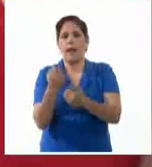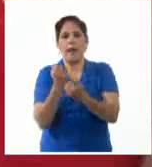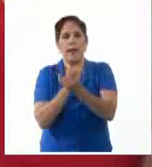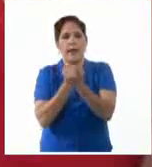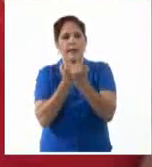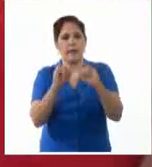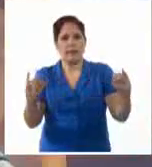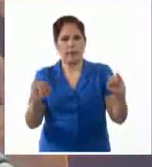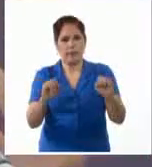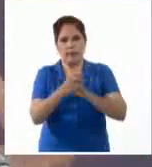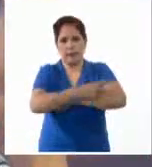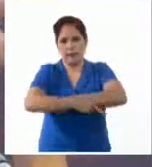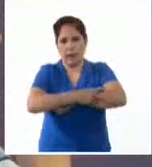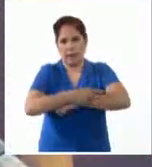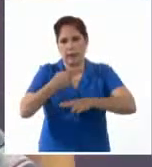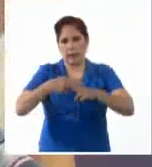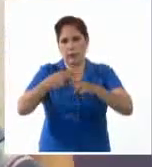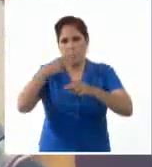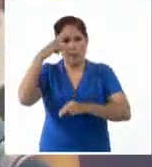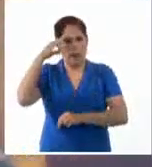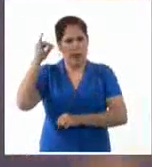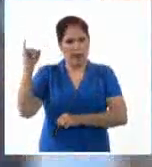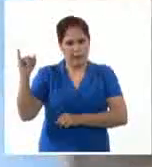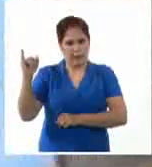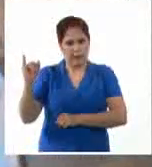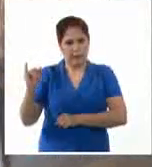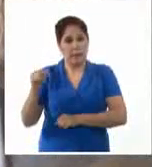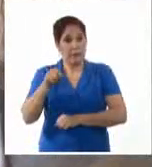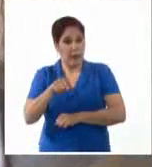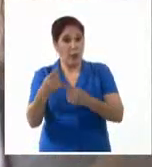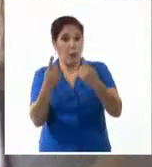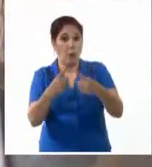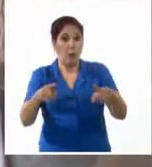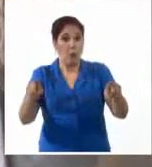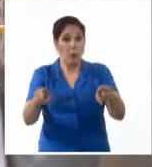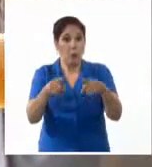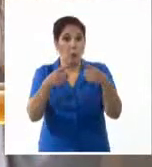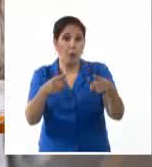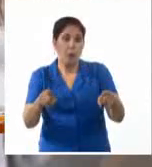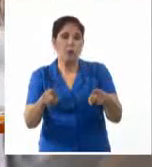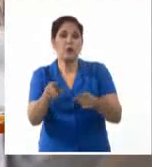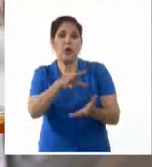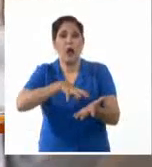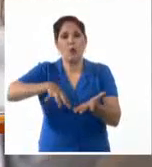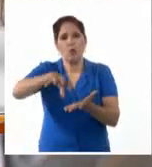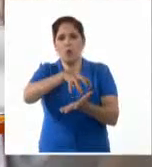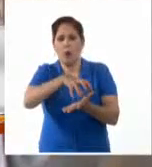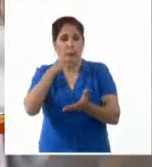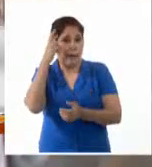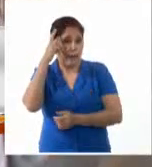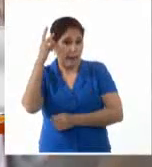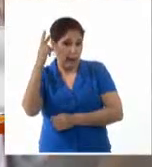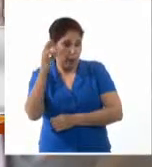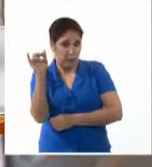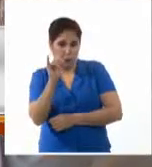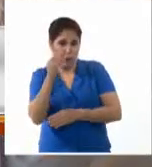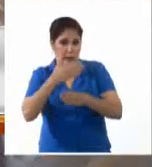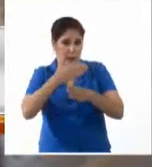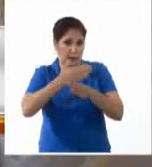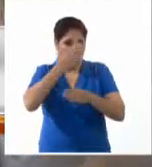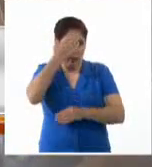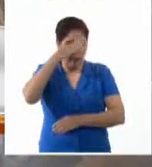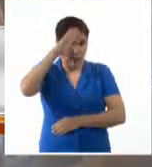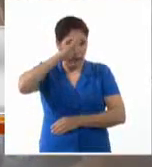música de Santiago y la música de la región, y cuando hablo de la región me refiero a la región